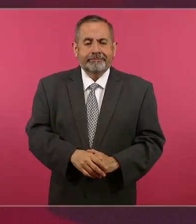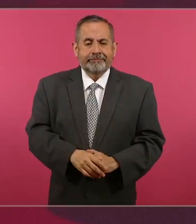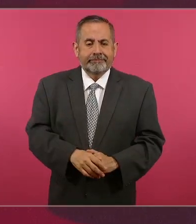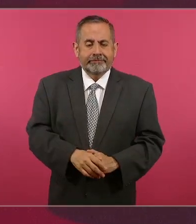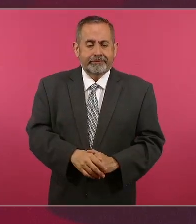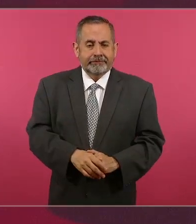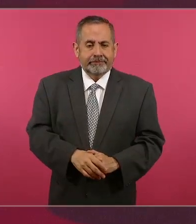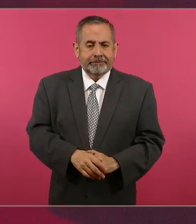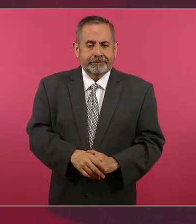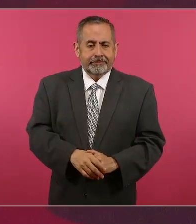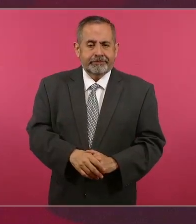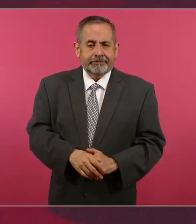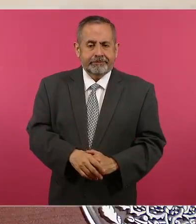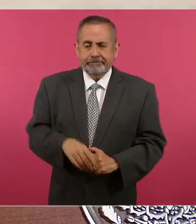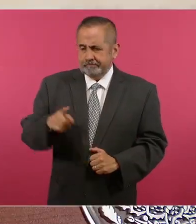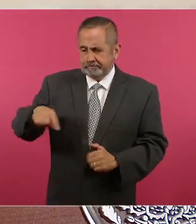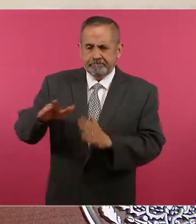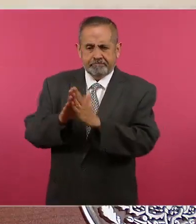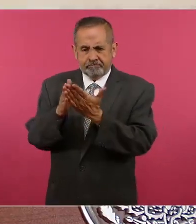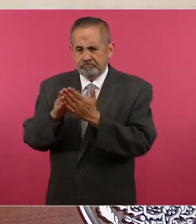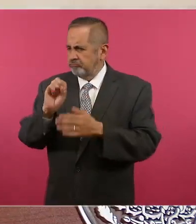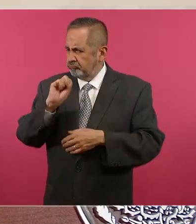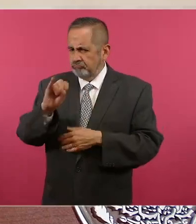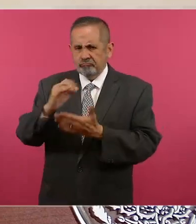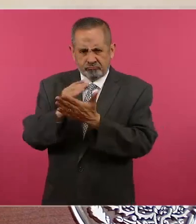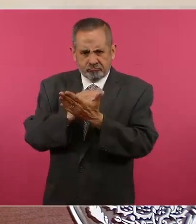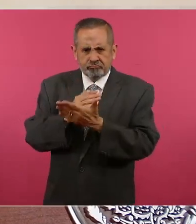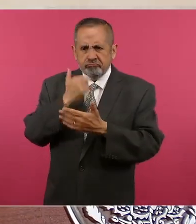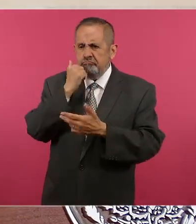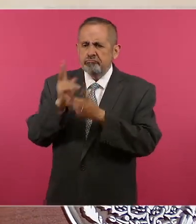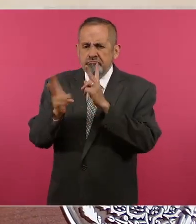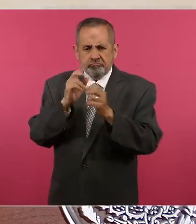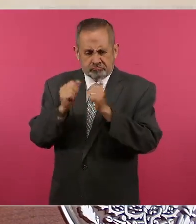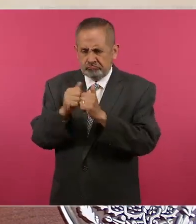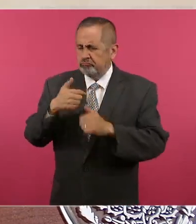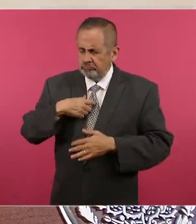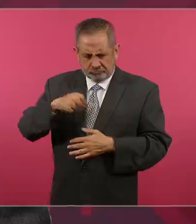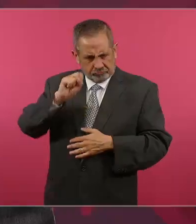de texto, que quieren entrevistarse conmigo para